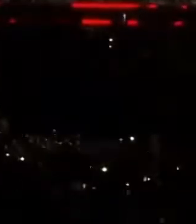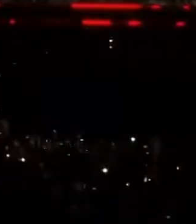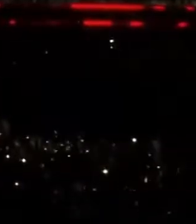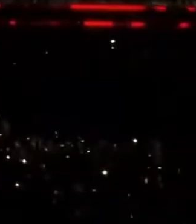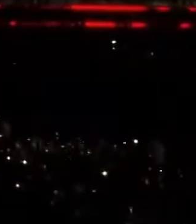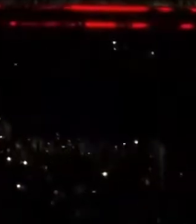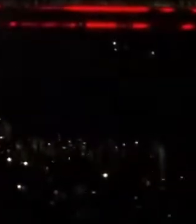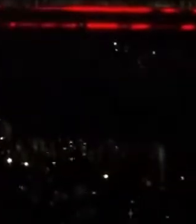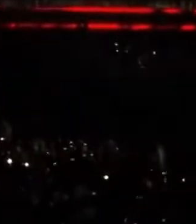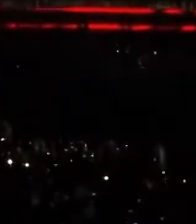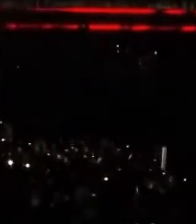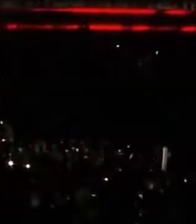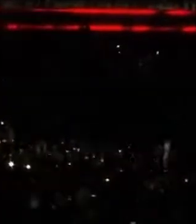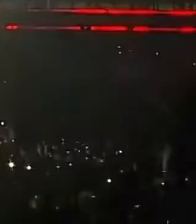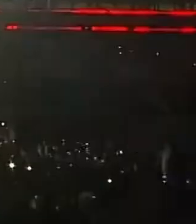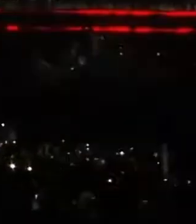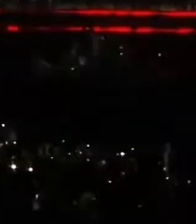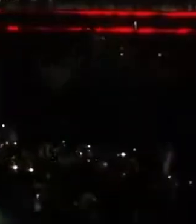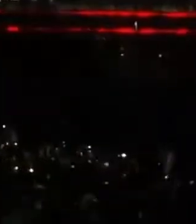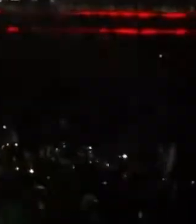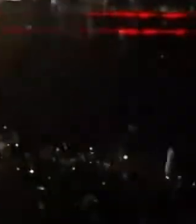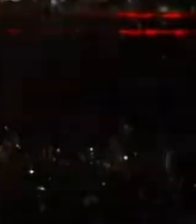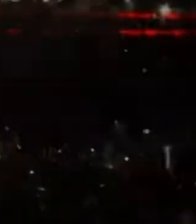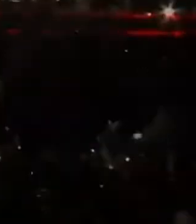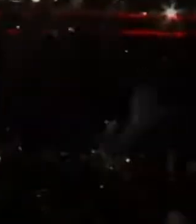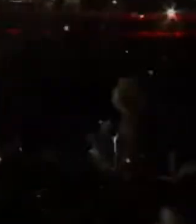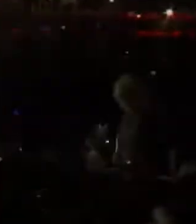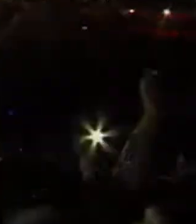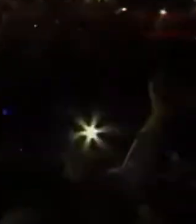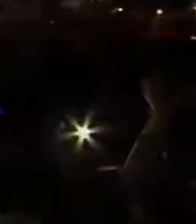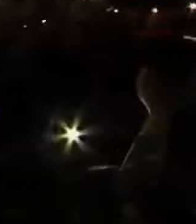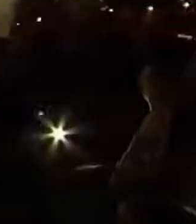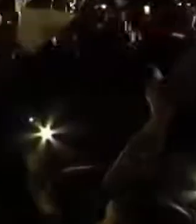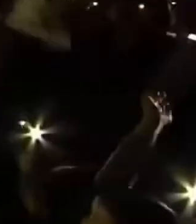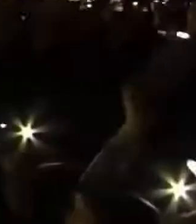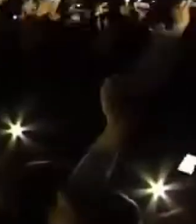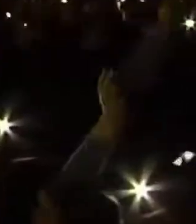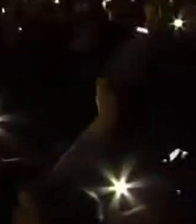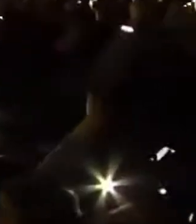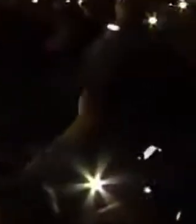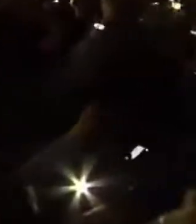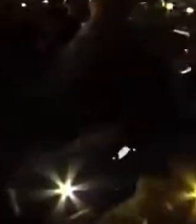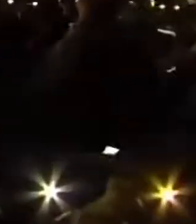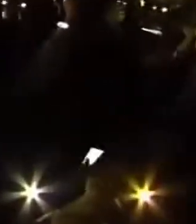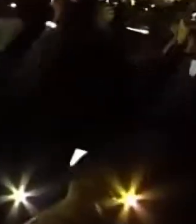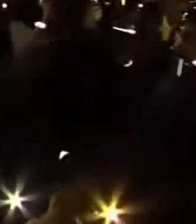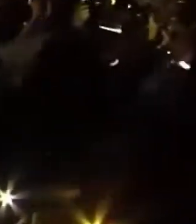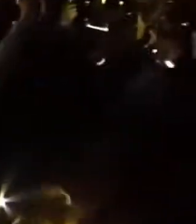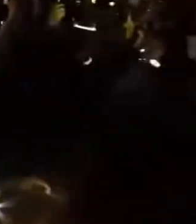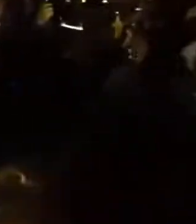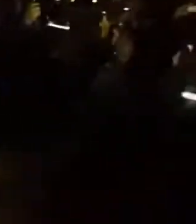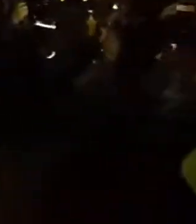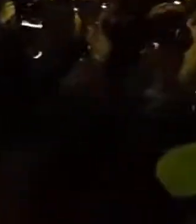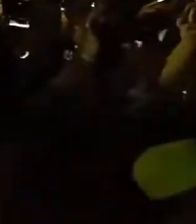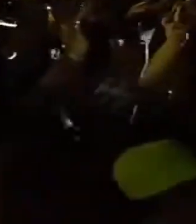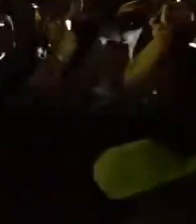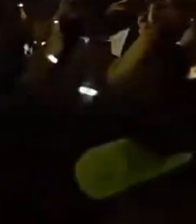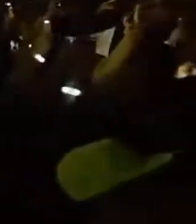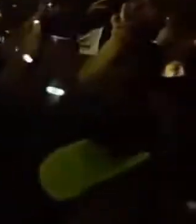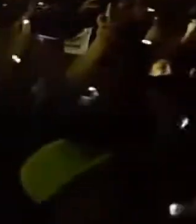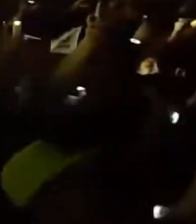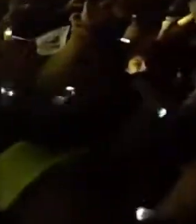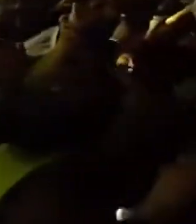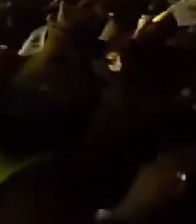América. Los sueños de miles de niños son el motor de nuestra unidad. Son 27 horas